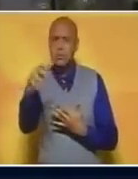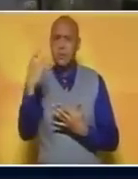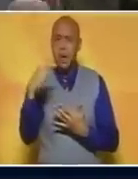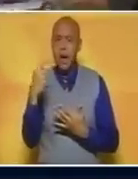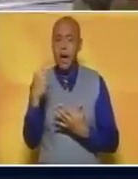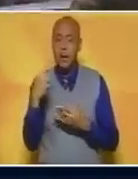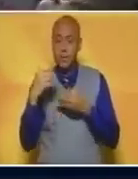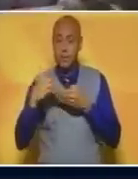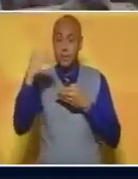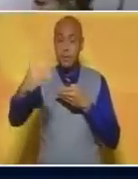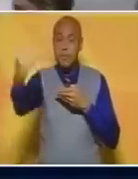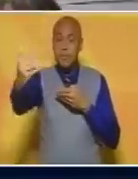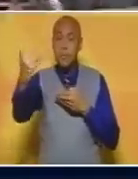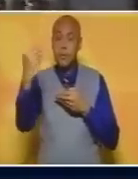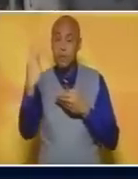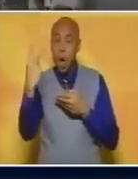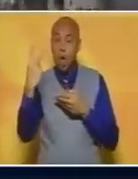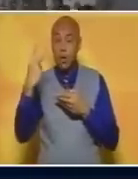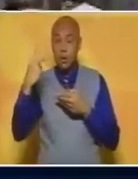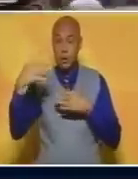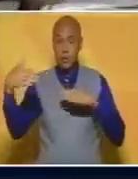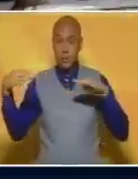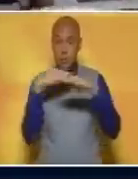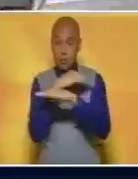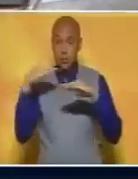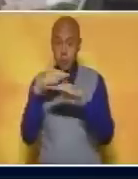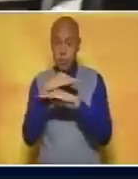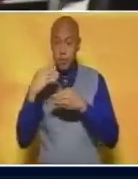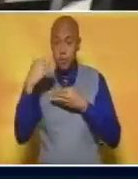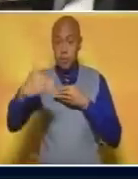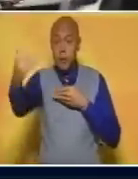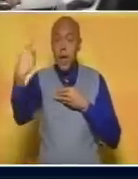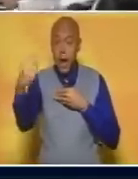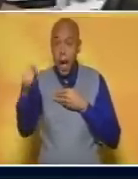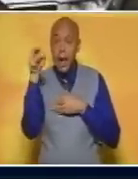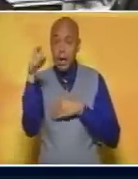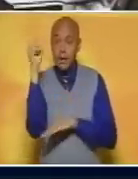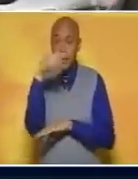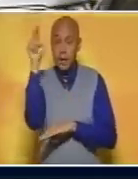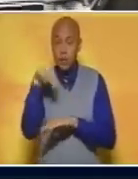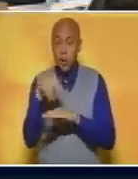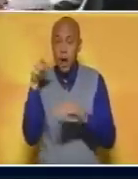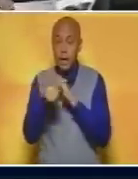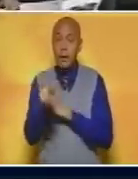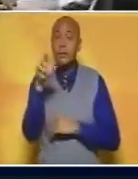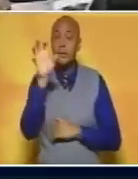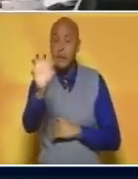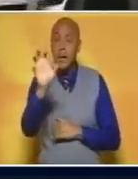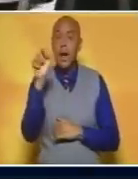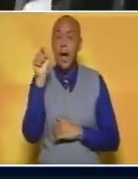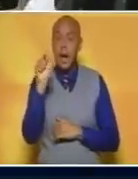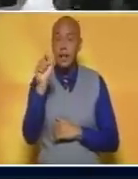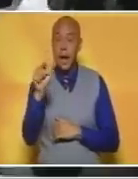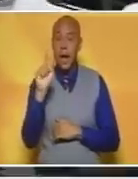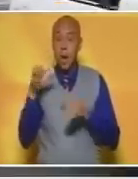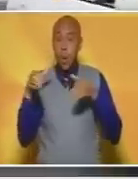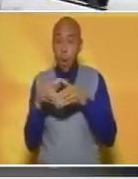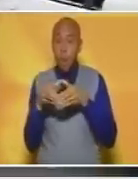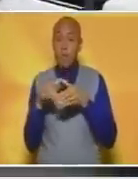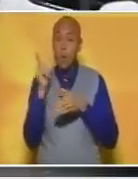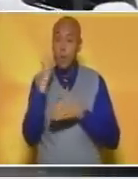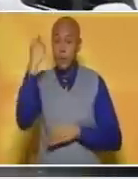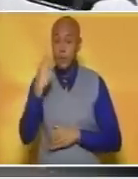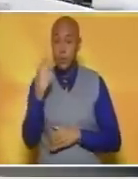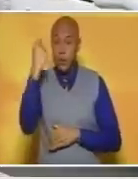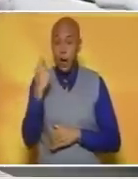2 cuadras más allá está el Palacio Federal Legislativo. Hasta allá han llegado una comisión de